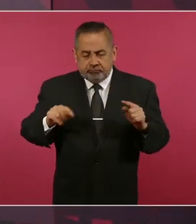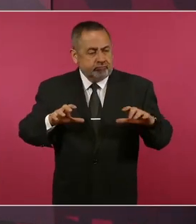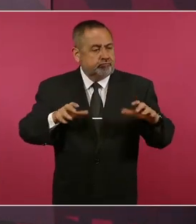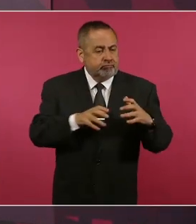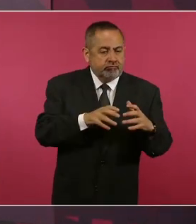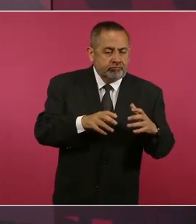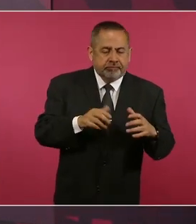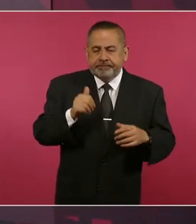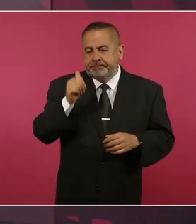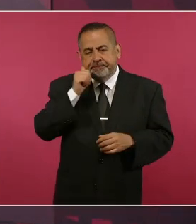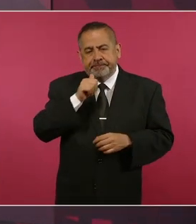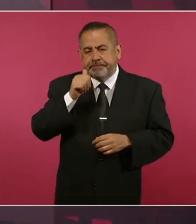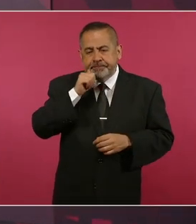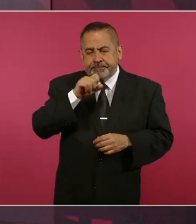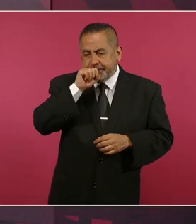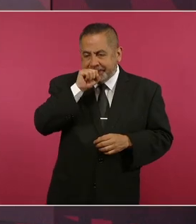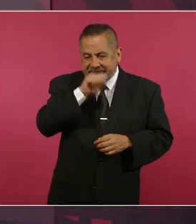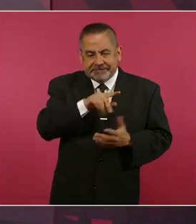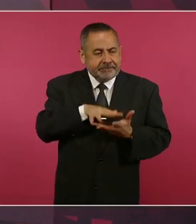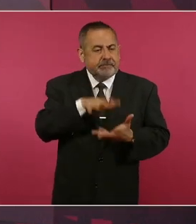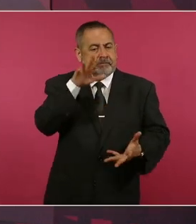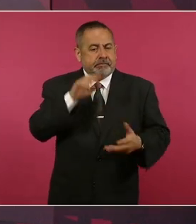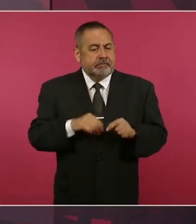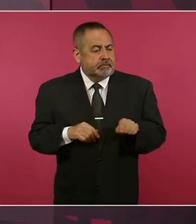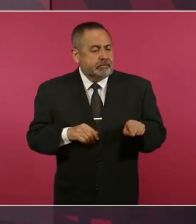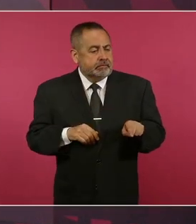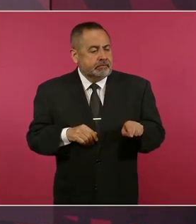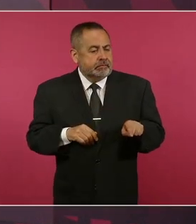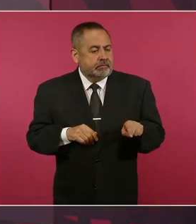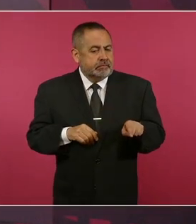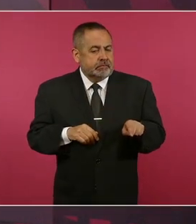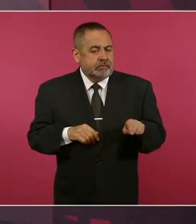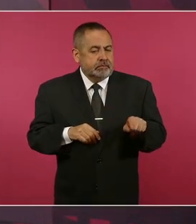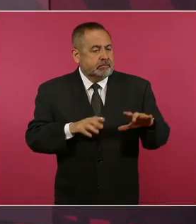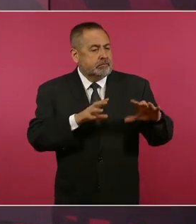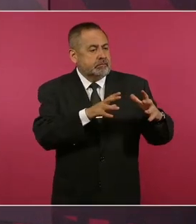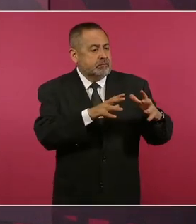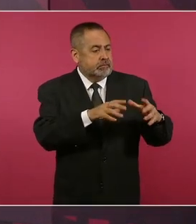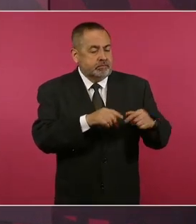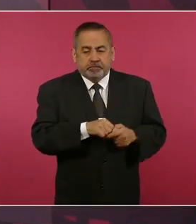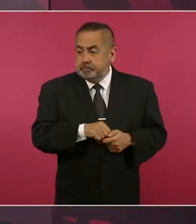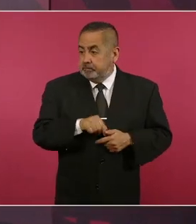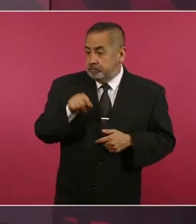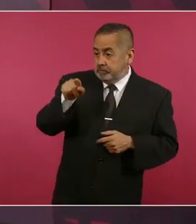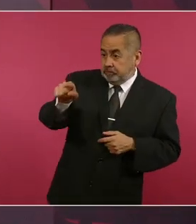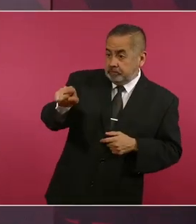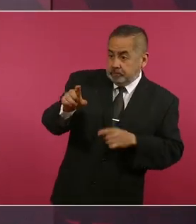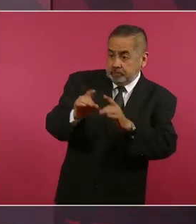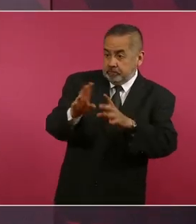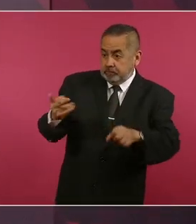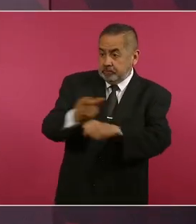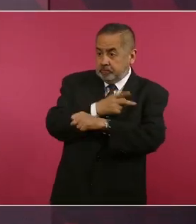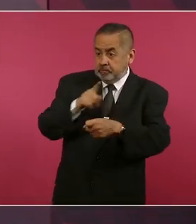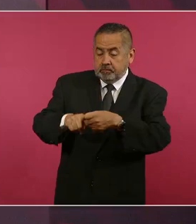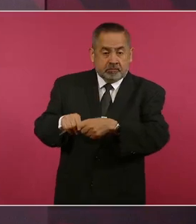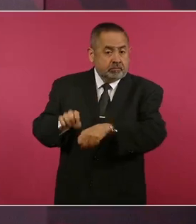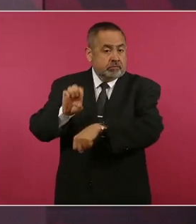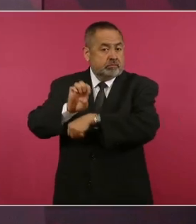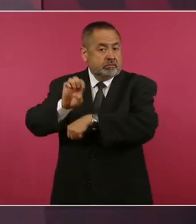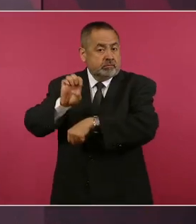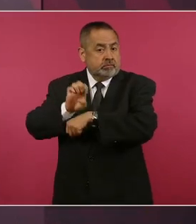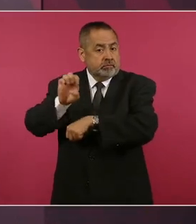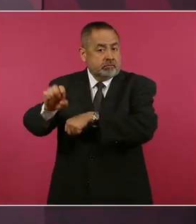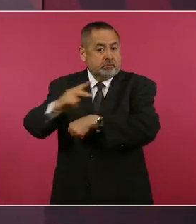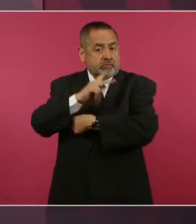han expresado su rechazo a lo sucedido en Ecuador,